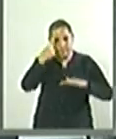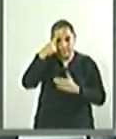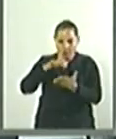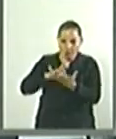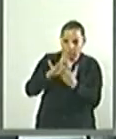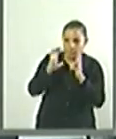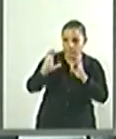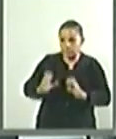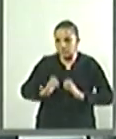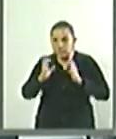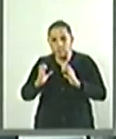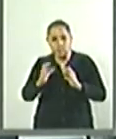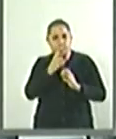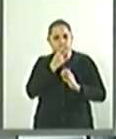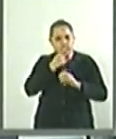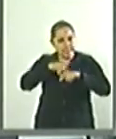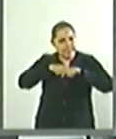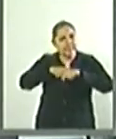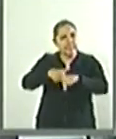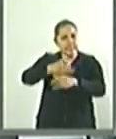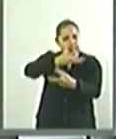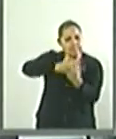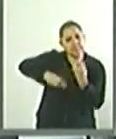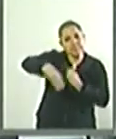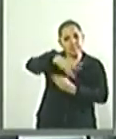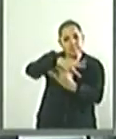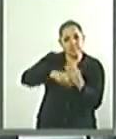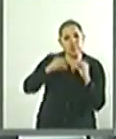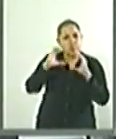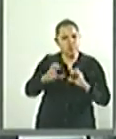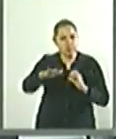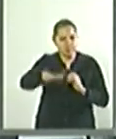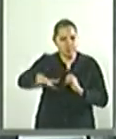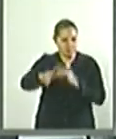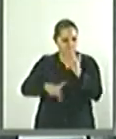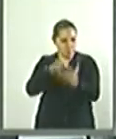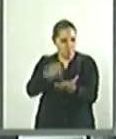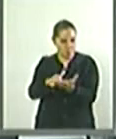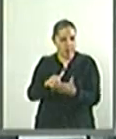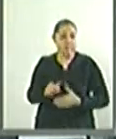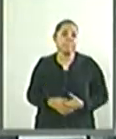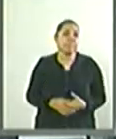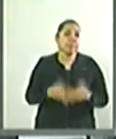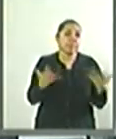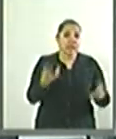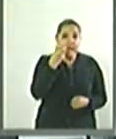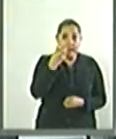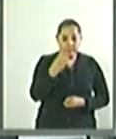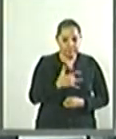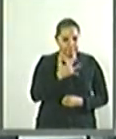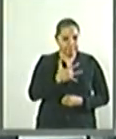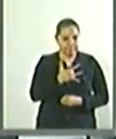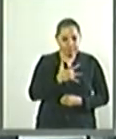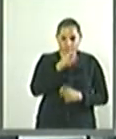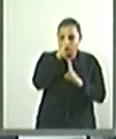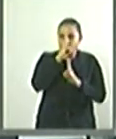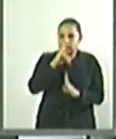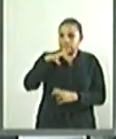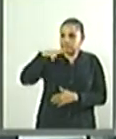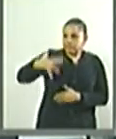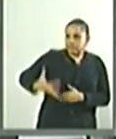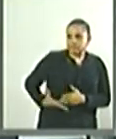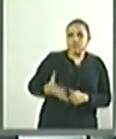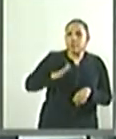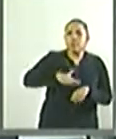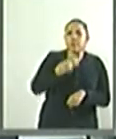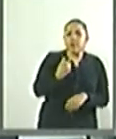apoyar el desarrollo sostenible de sus territorios. Es un honor, toda vez que la inclusión de dos sitios mexicanos a la